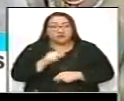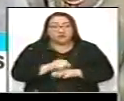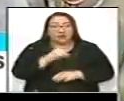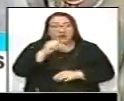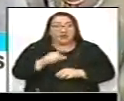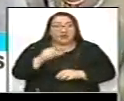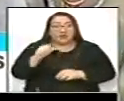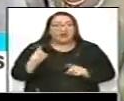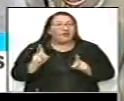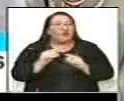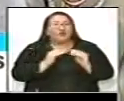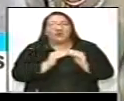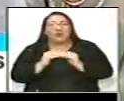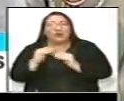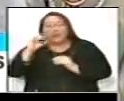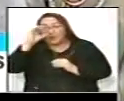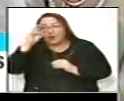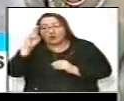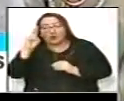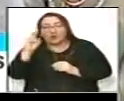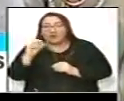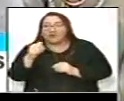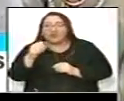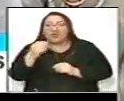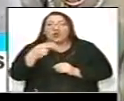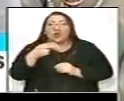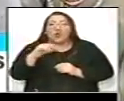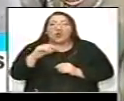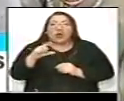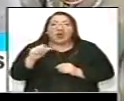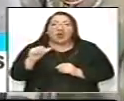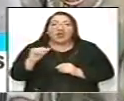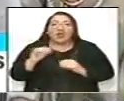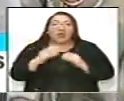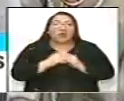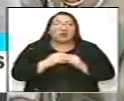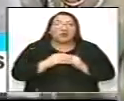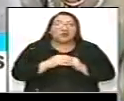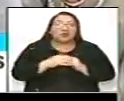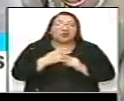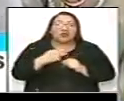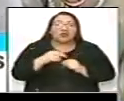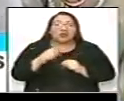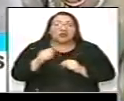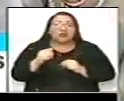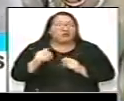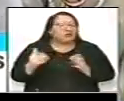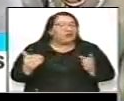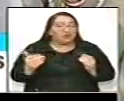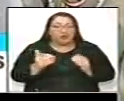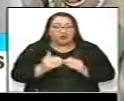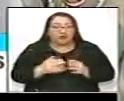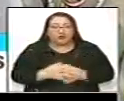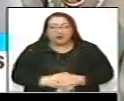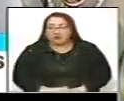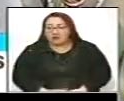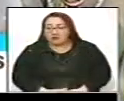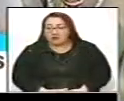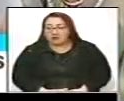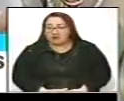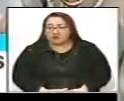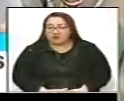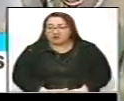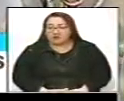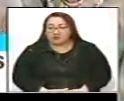es el Cusco, Huaral y Huacho, el norte de Lima, no es el cono sur de